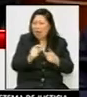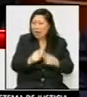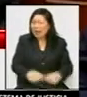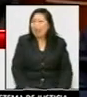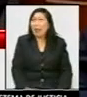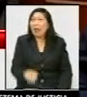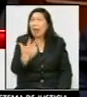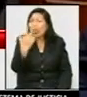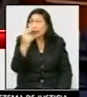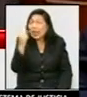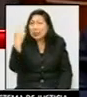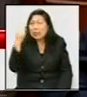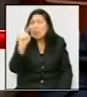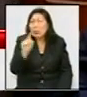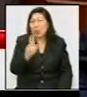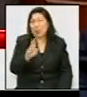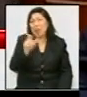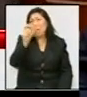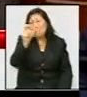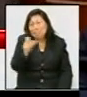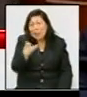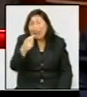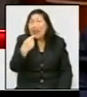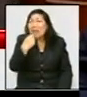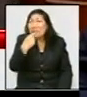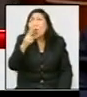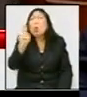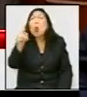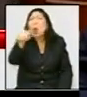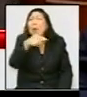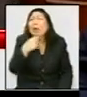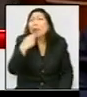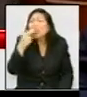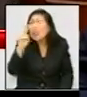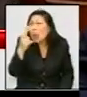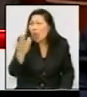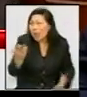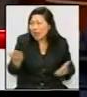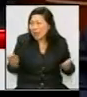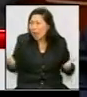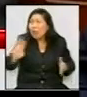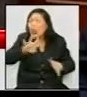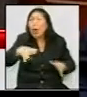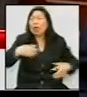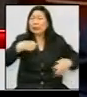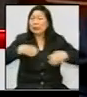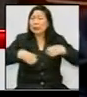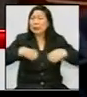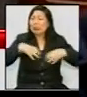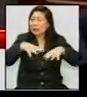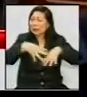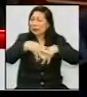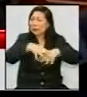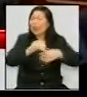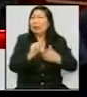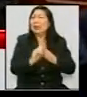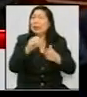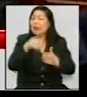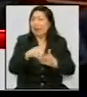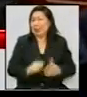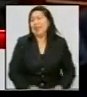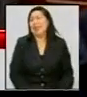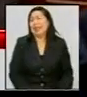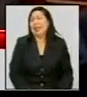los 30 millones de peruanos que les dicen corruptos, que les dicen que están ahí blindando,